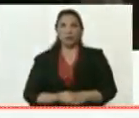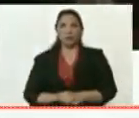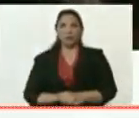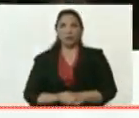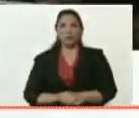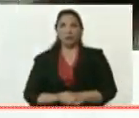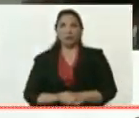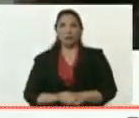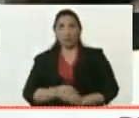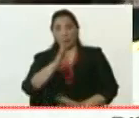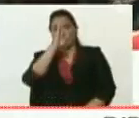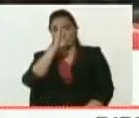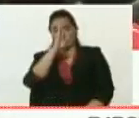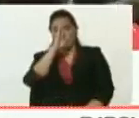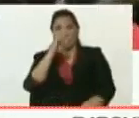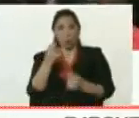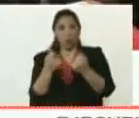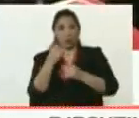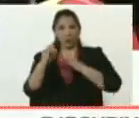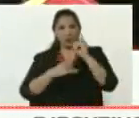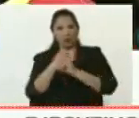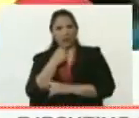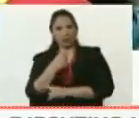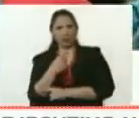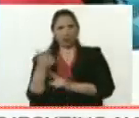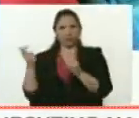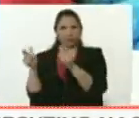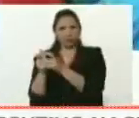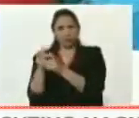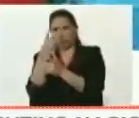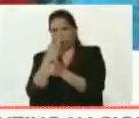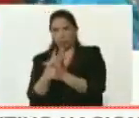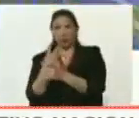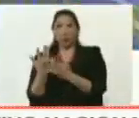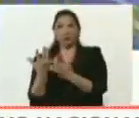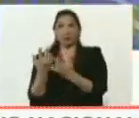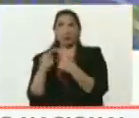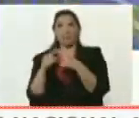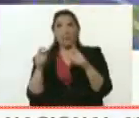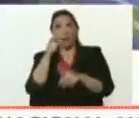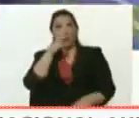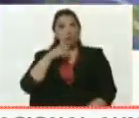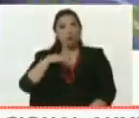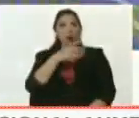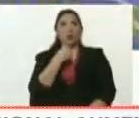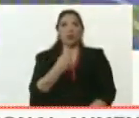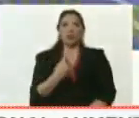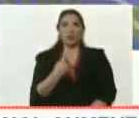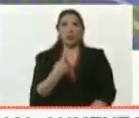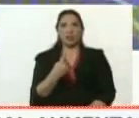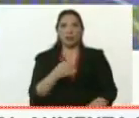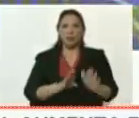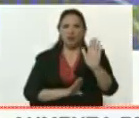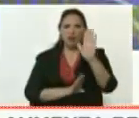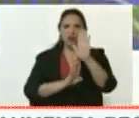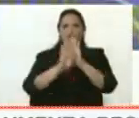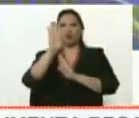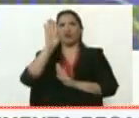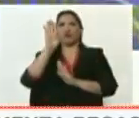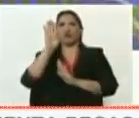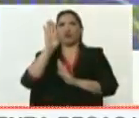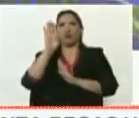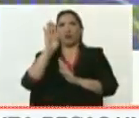El Fondo Monetario diría, ha disminuido la pobreza, pero los pueblos le dicen, ha aumentado la